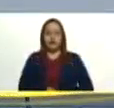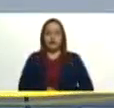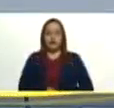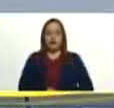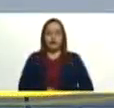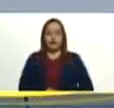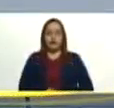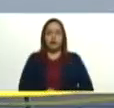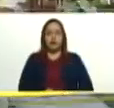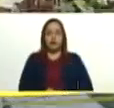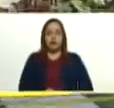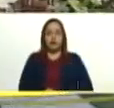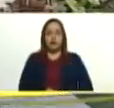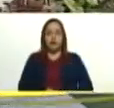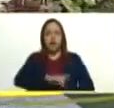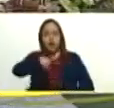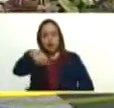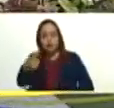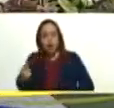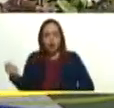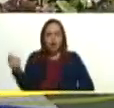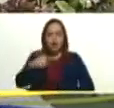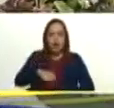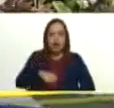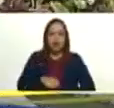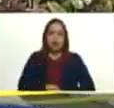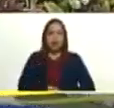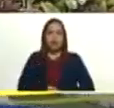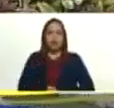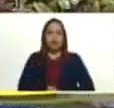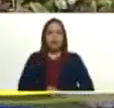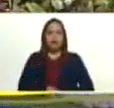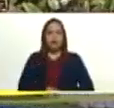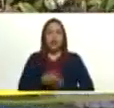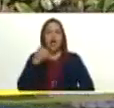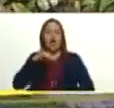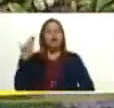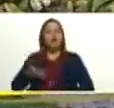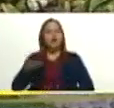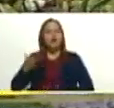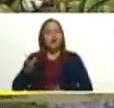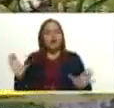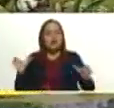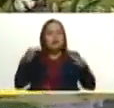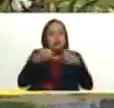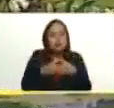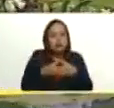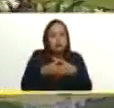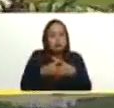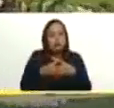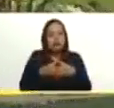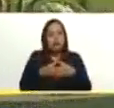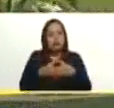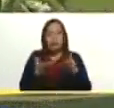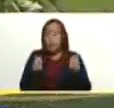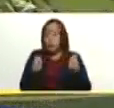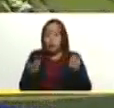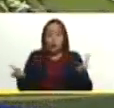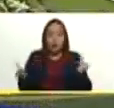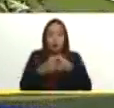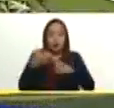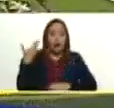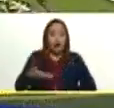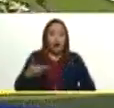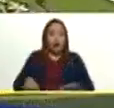Next month, el próximo mes we have a very important meeting, tenemos una reunión, una cumbre muy importante con la